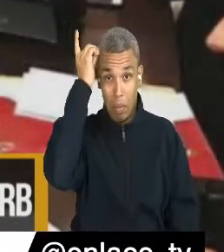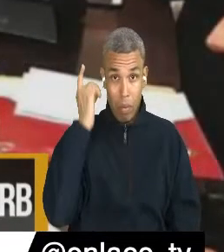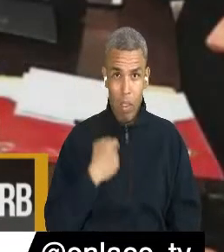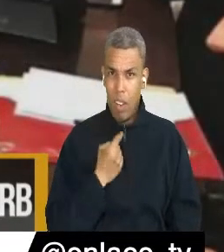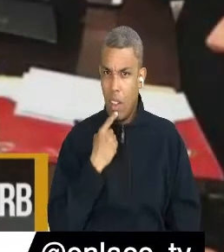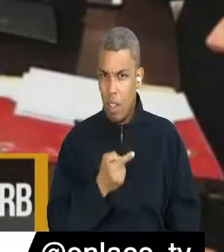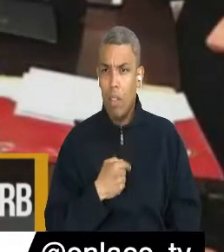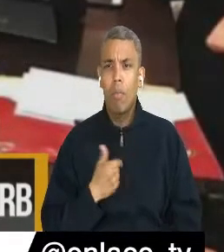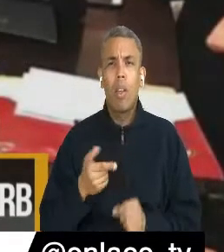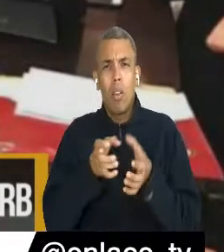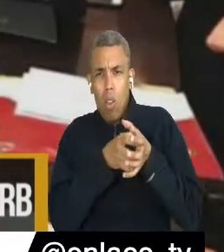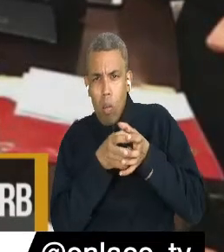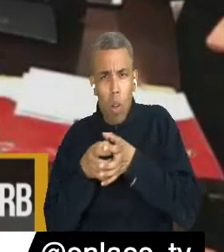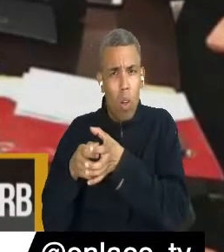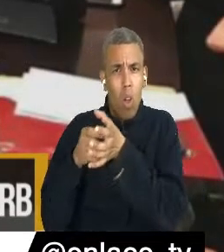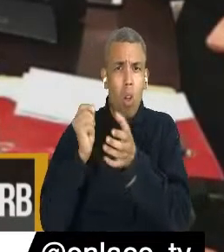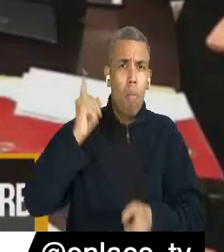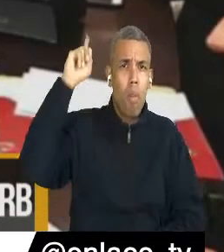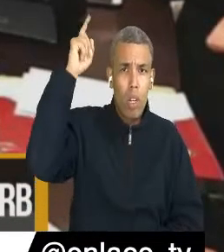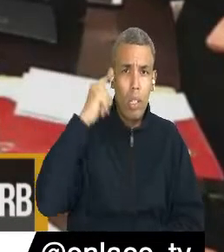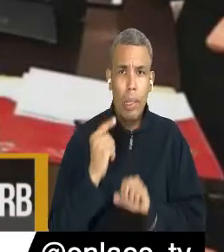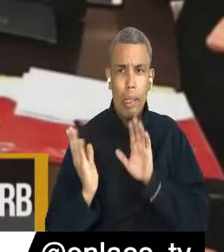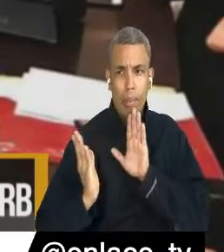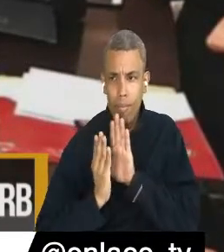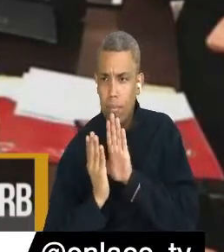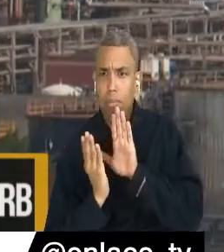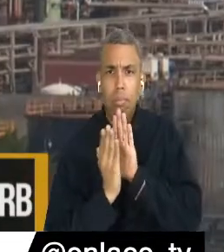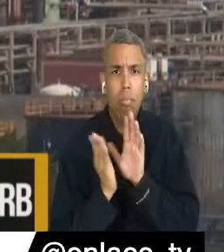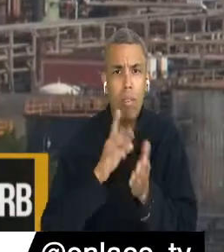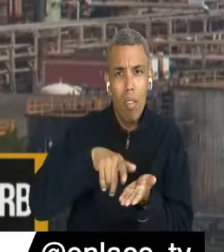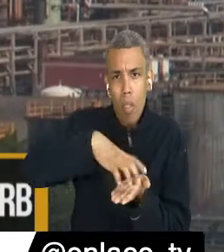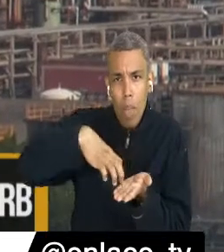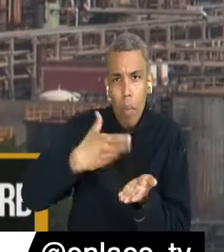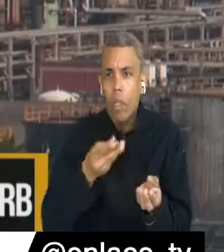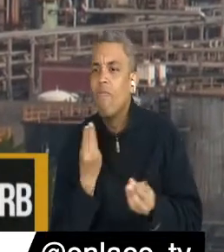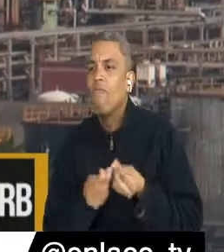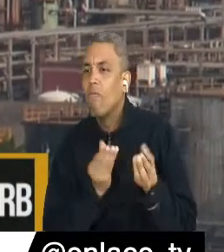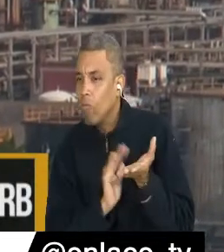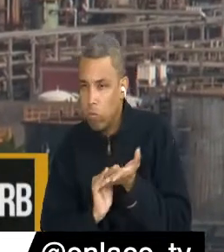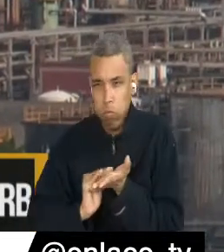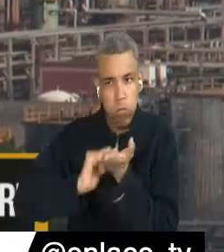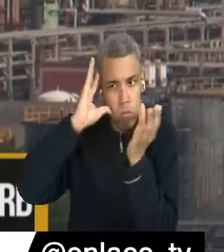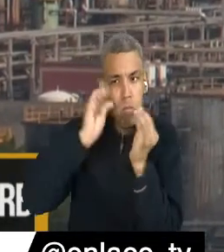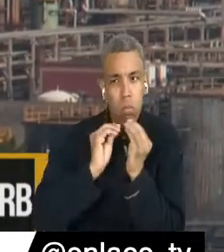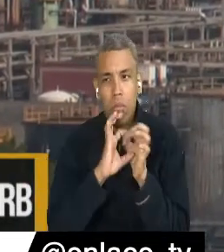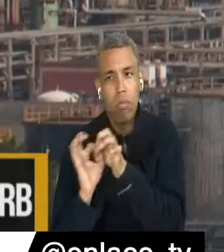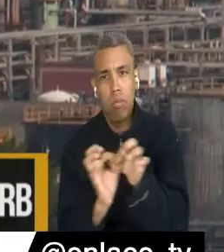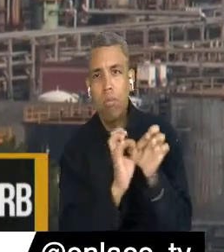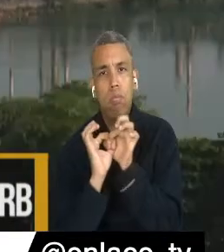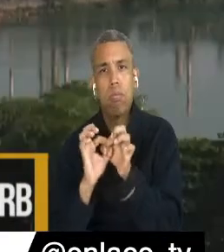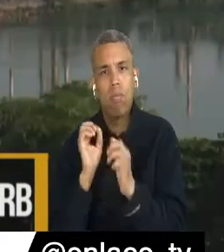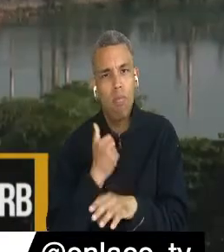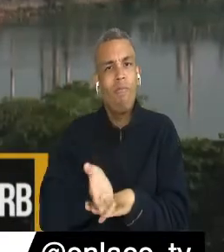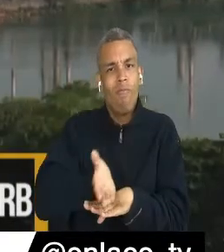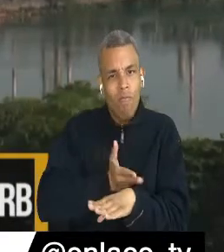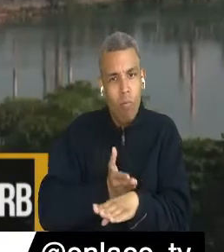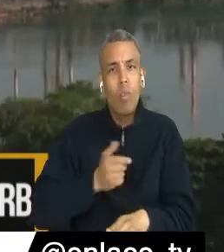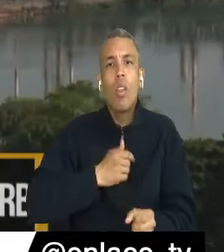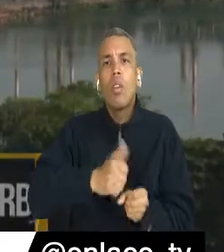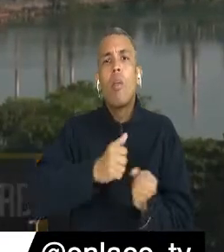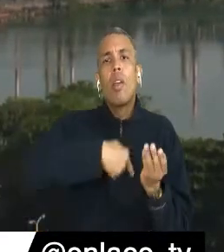encuentros con gremios y la clase política de la ciudad y el departamento para buscar el rumbo que conlleve a la ejecución de este proyecto de modernización